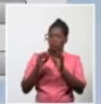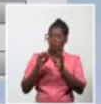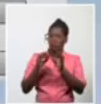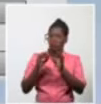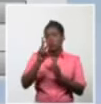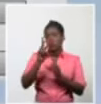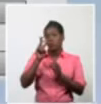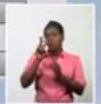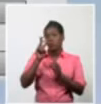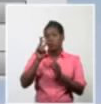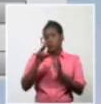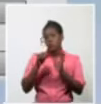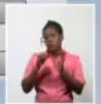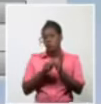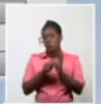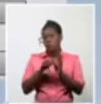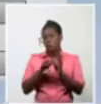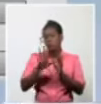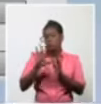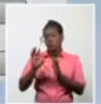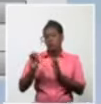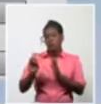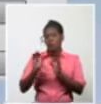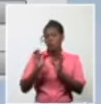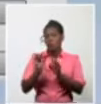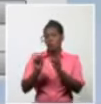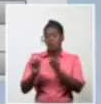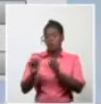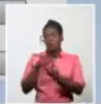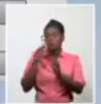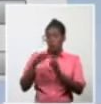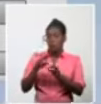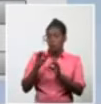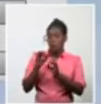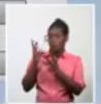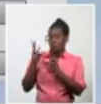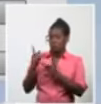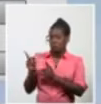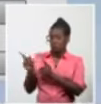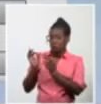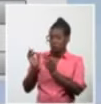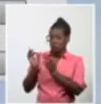205.923 fallecidos y una tasa de letalidad en el mundo de